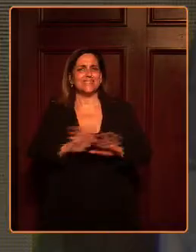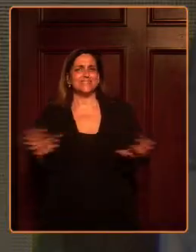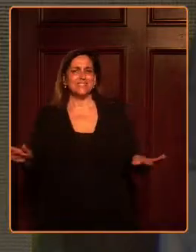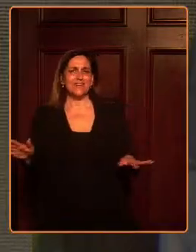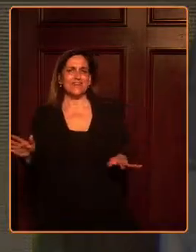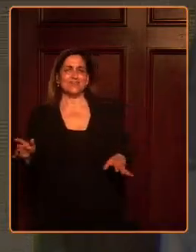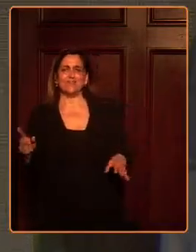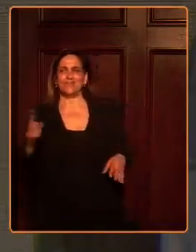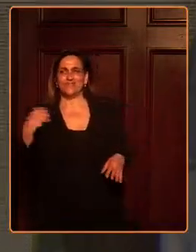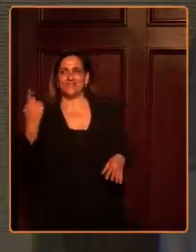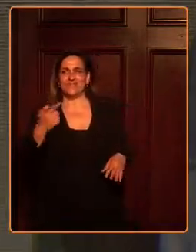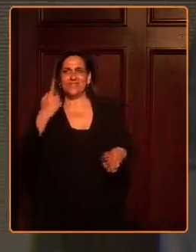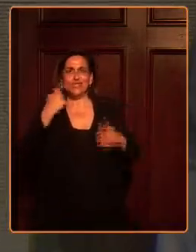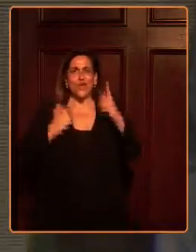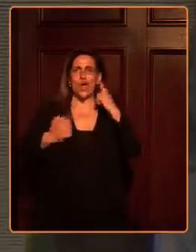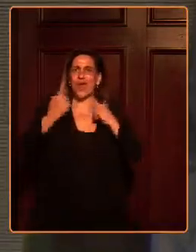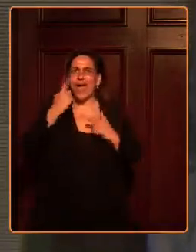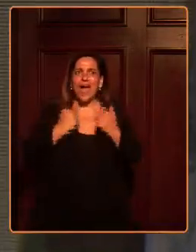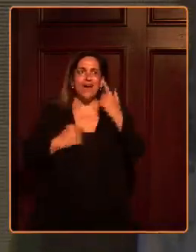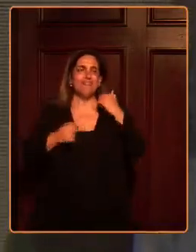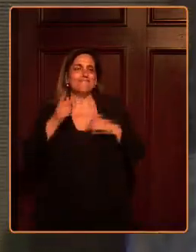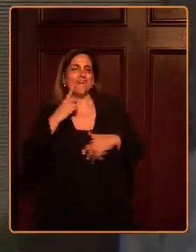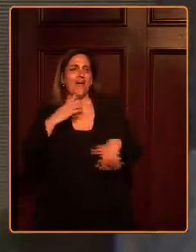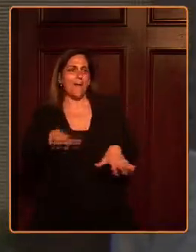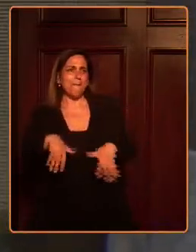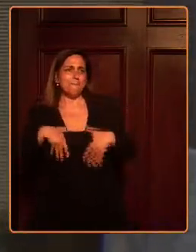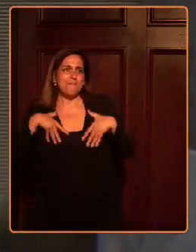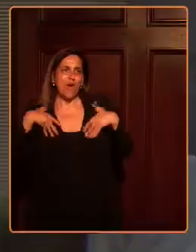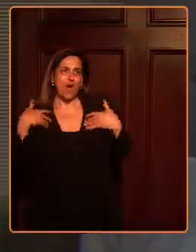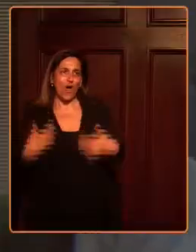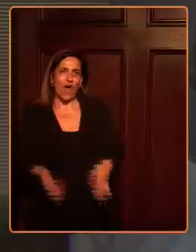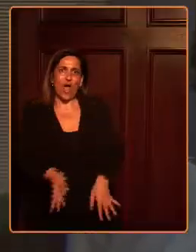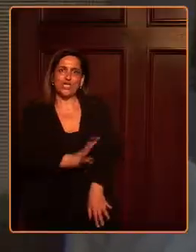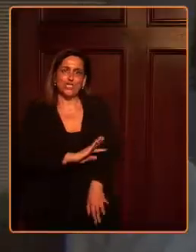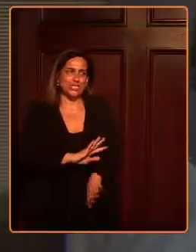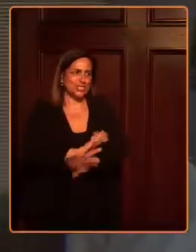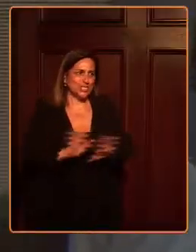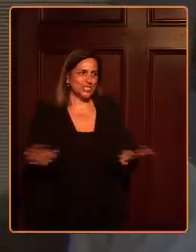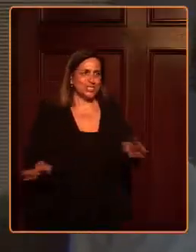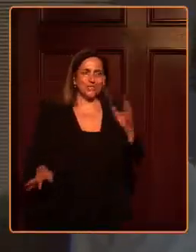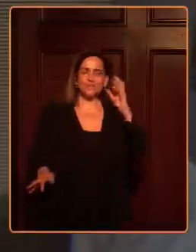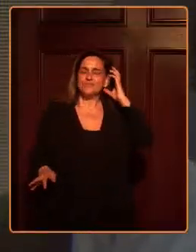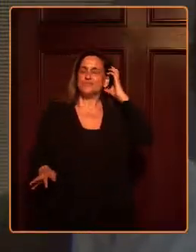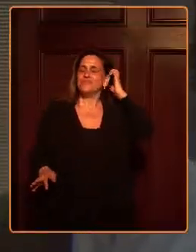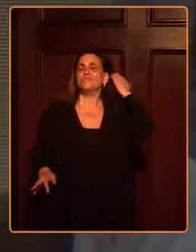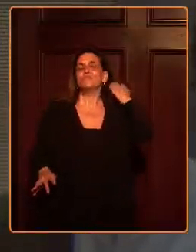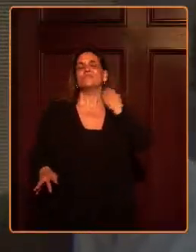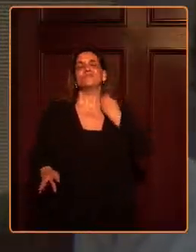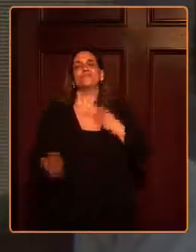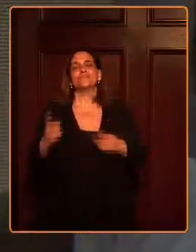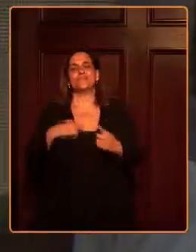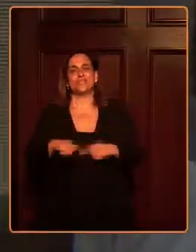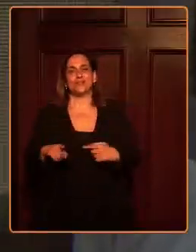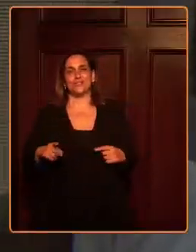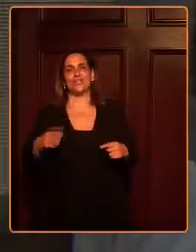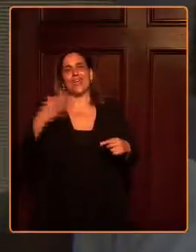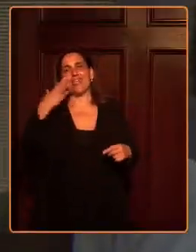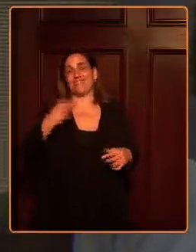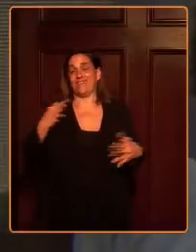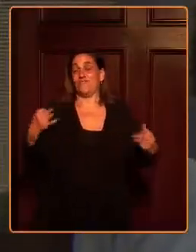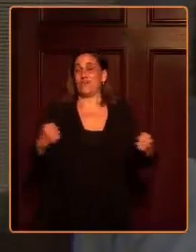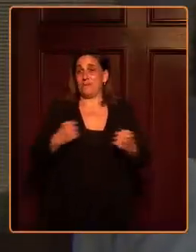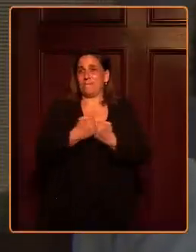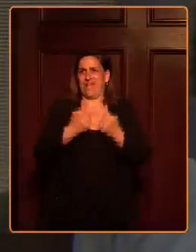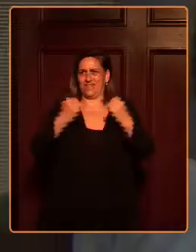lloraba, ¿no? Se lloraba, fue una cosa tremenda y no puedo dejar de mencionarlo, el impacto que tuvo